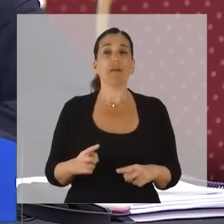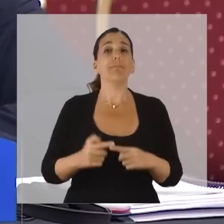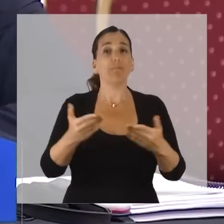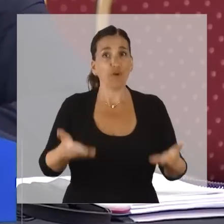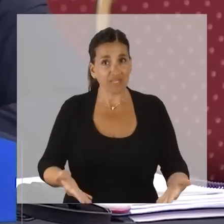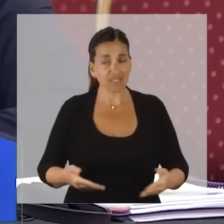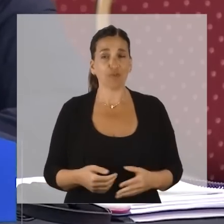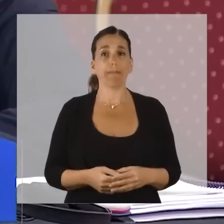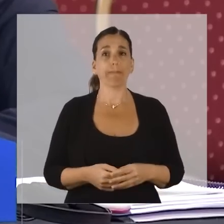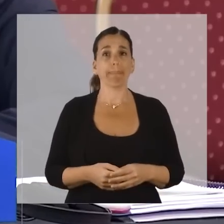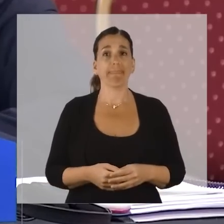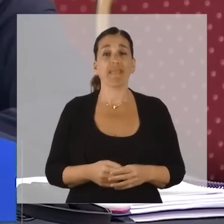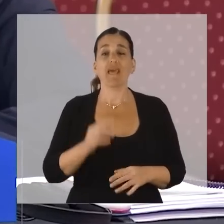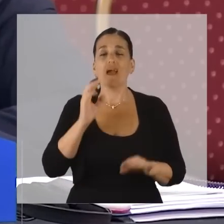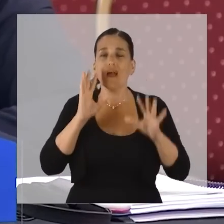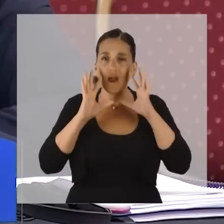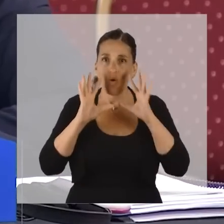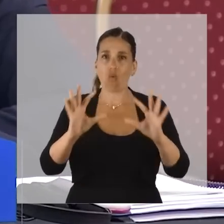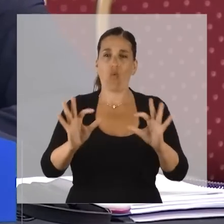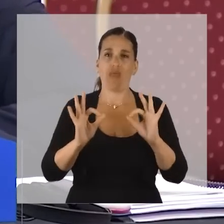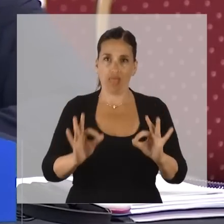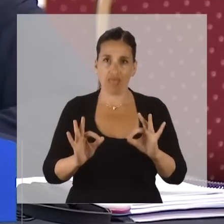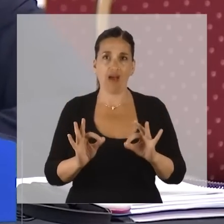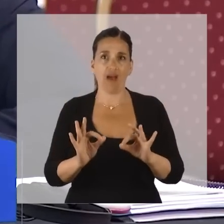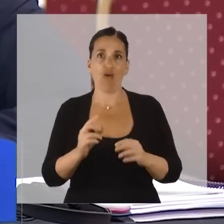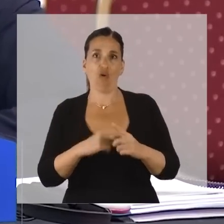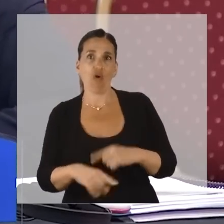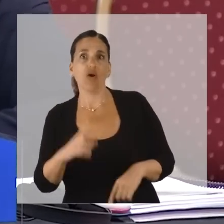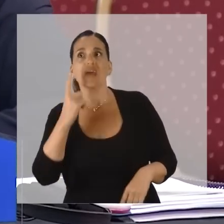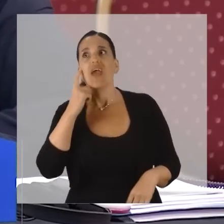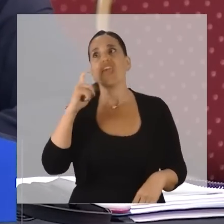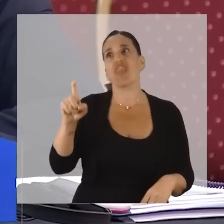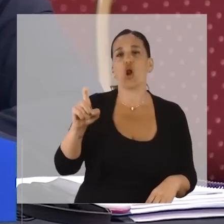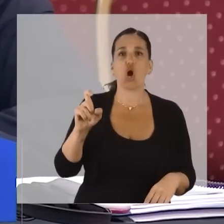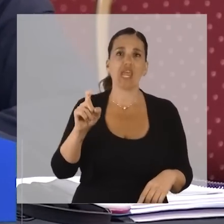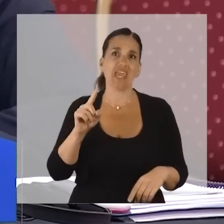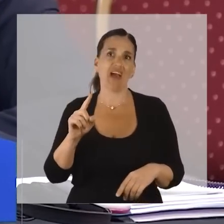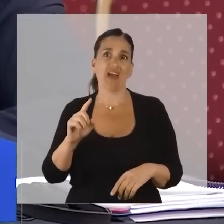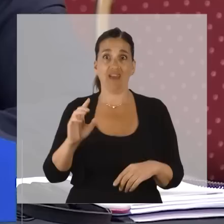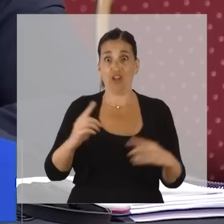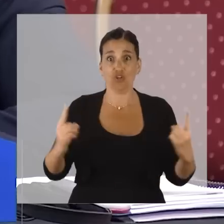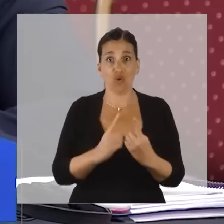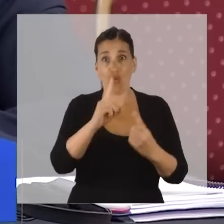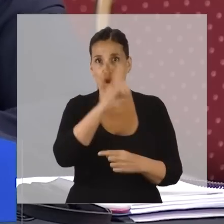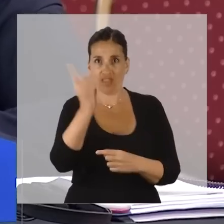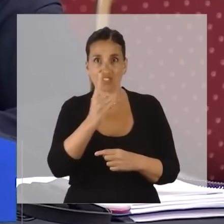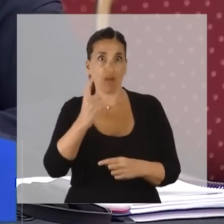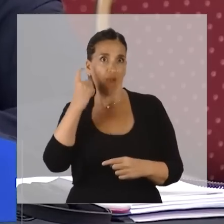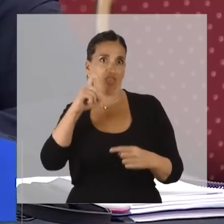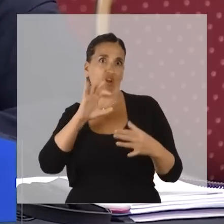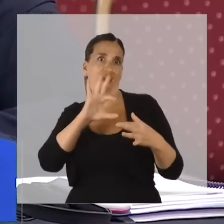y por eso Cuidado con la Tentación ideológica en los foros internacionales